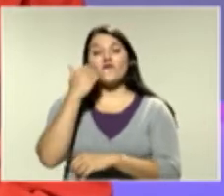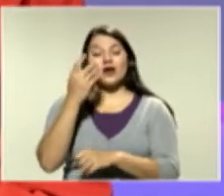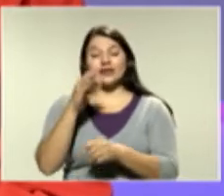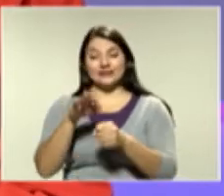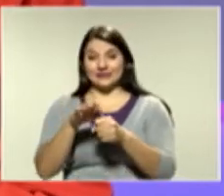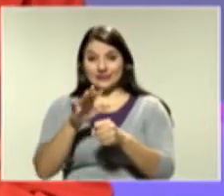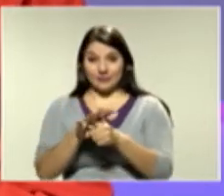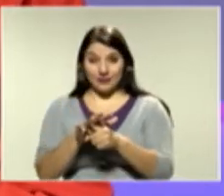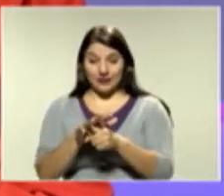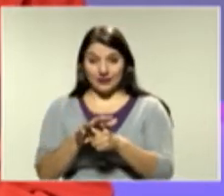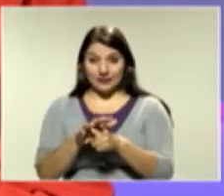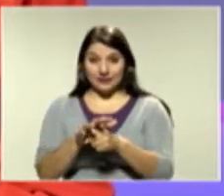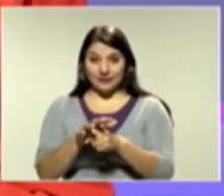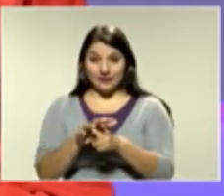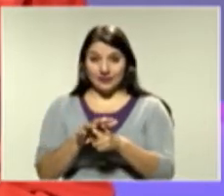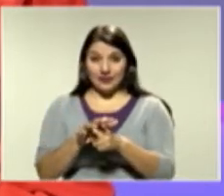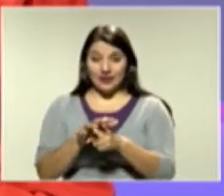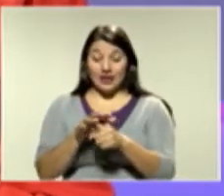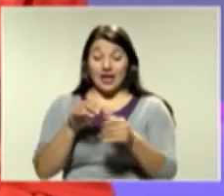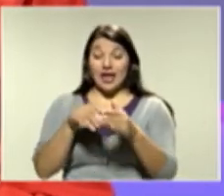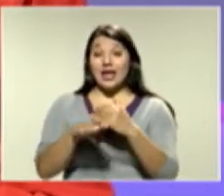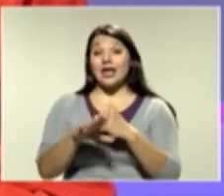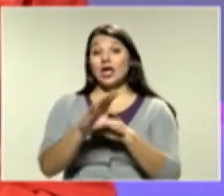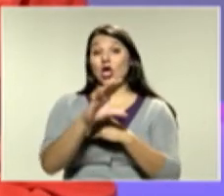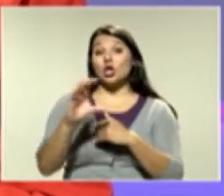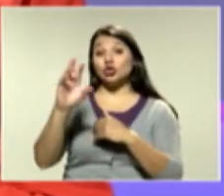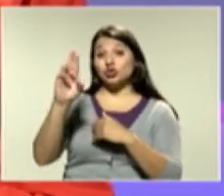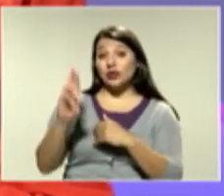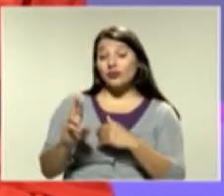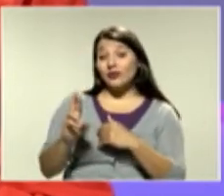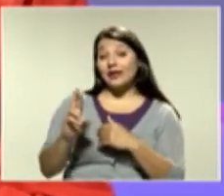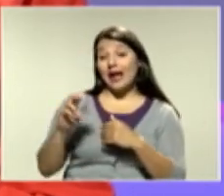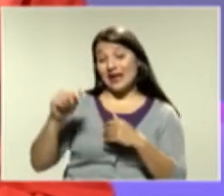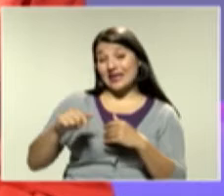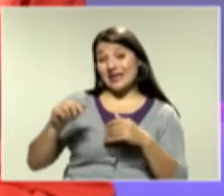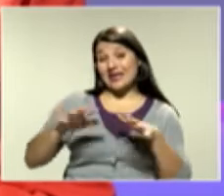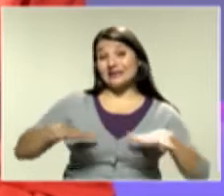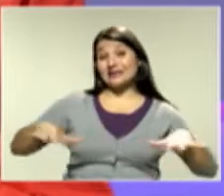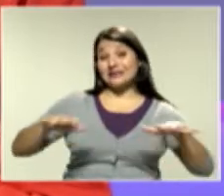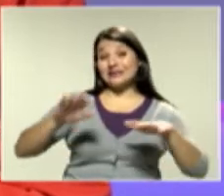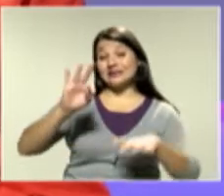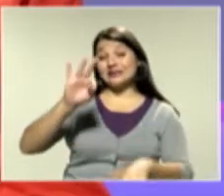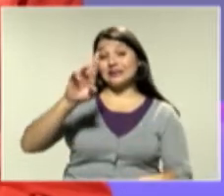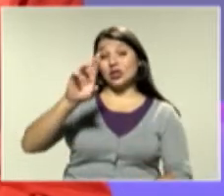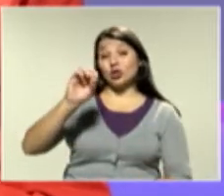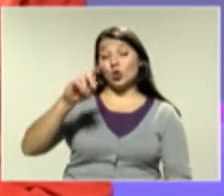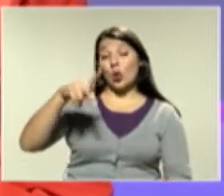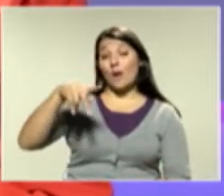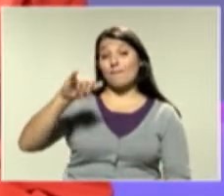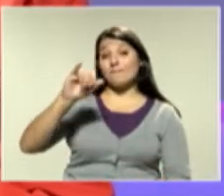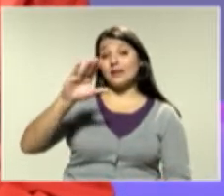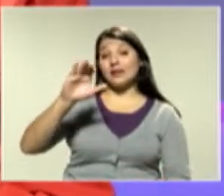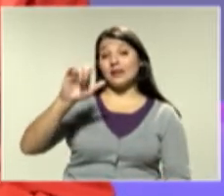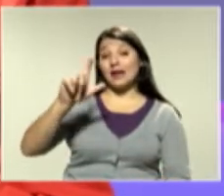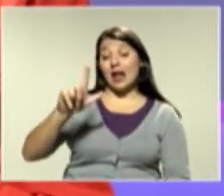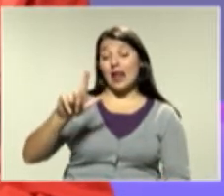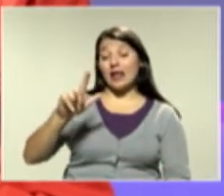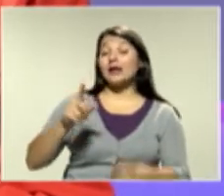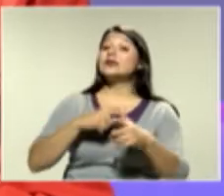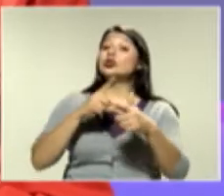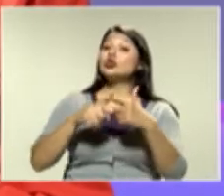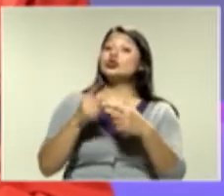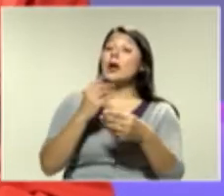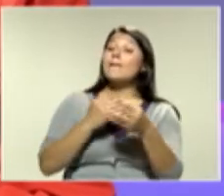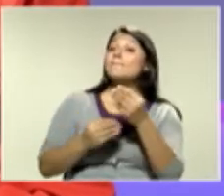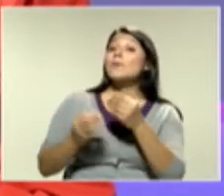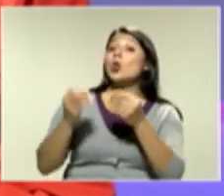cultivar en un país tropical, ¿verdad? Llámese cualquier tipo de país, y el productor muchas